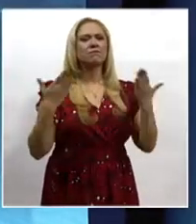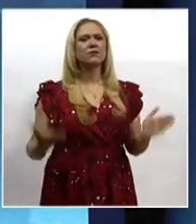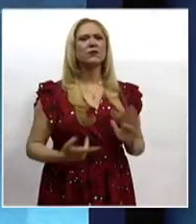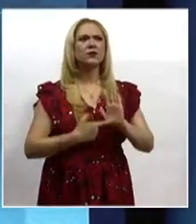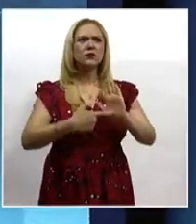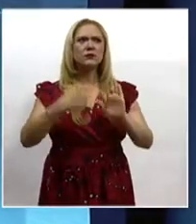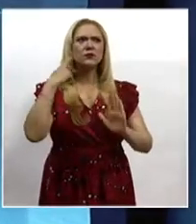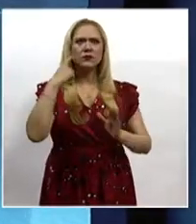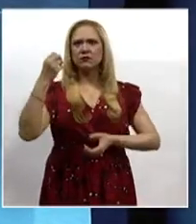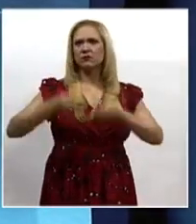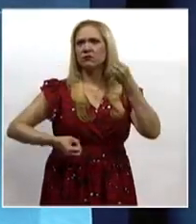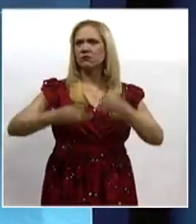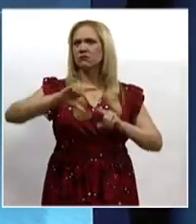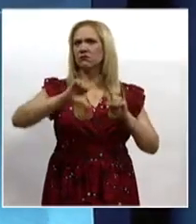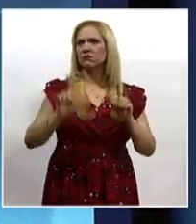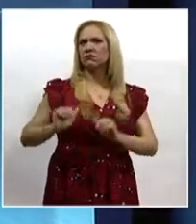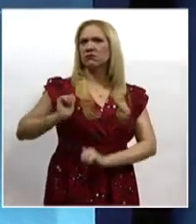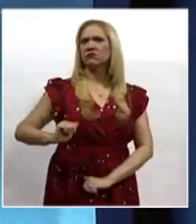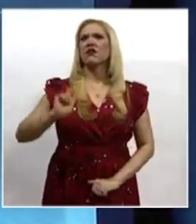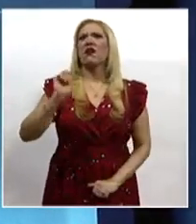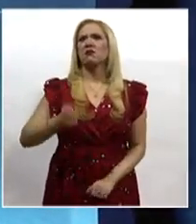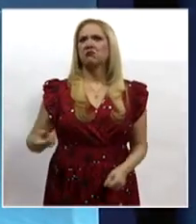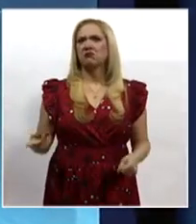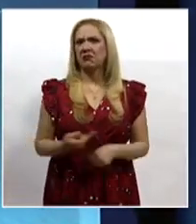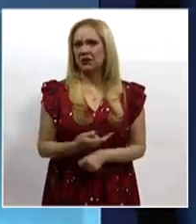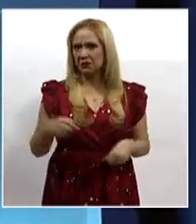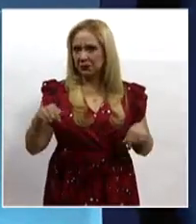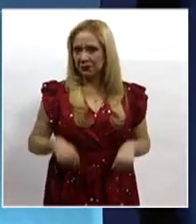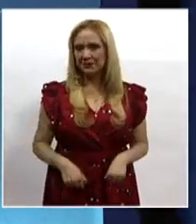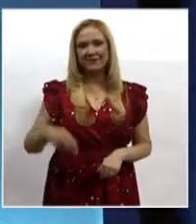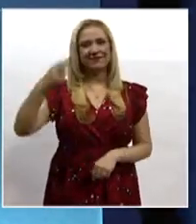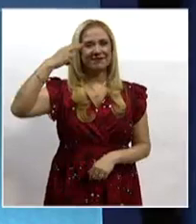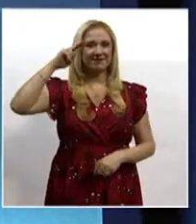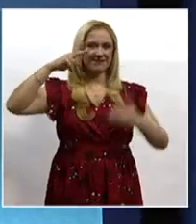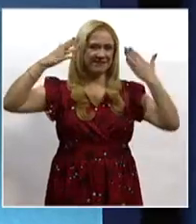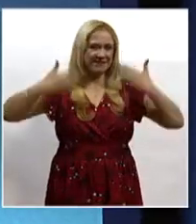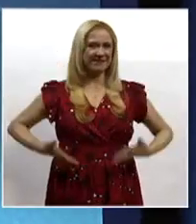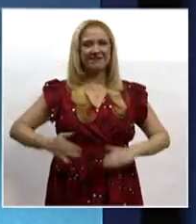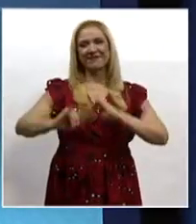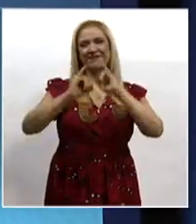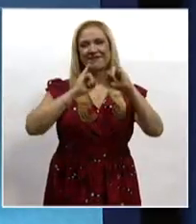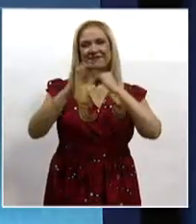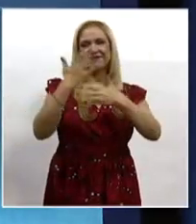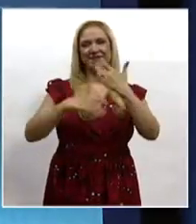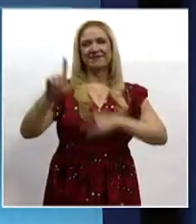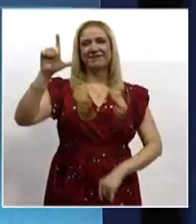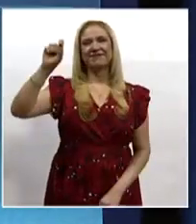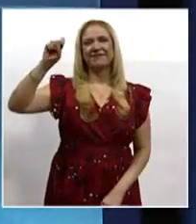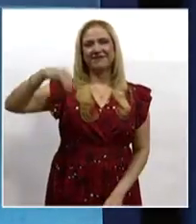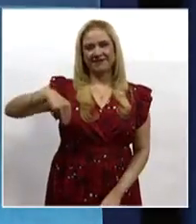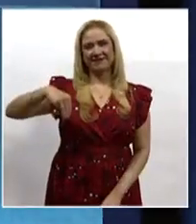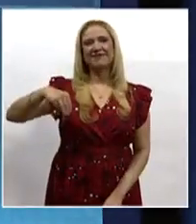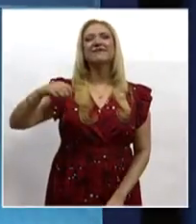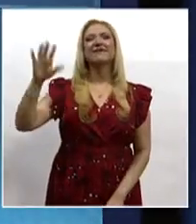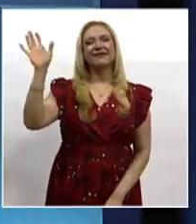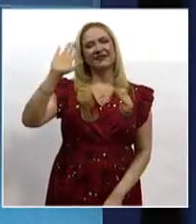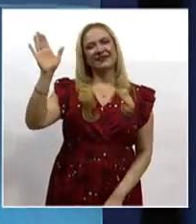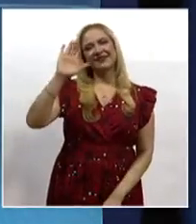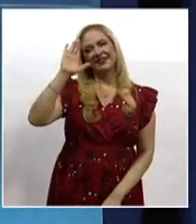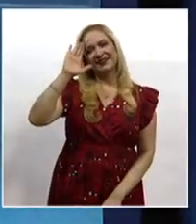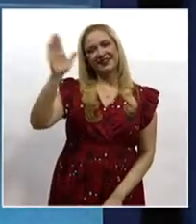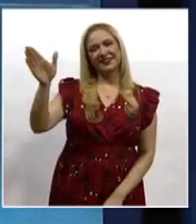reciente generada en el Poder Judicial de la Federación. Saludo a mi compañera Nidia Díaz en la interpretación en lengua de señas mexicana. Hola,